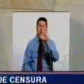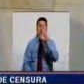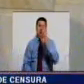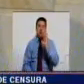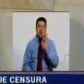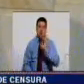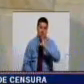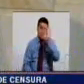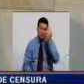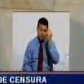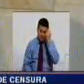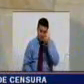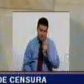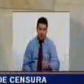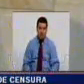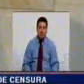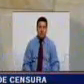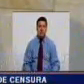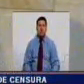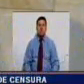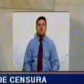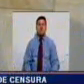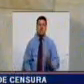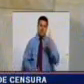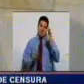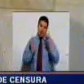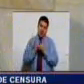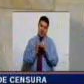3.505 millones de dólares. Y esto es clave tener esta cifra en la cabeza.